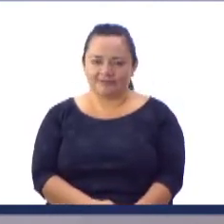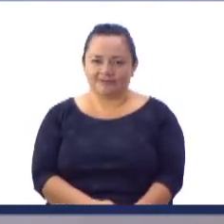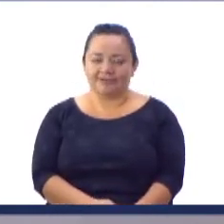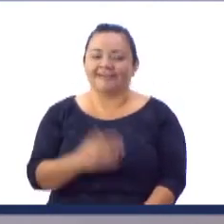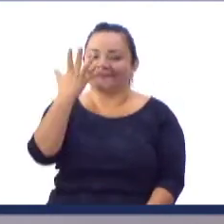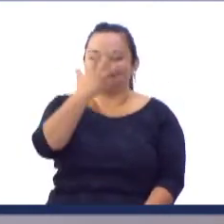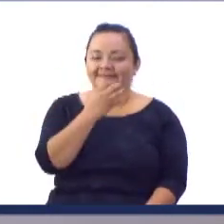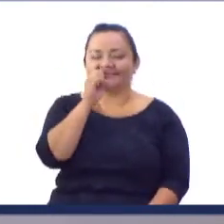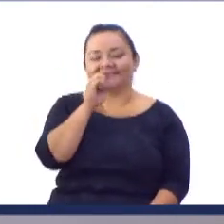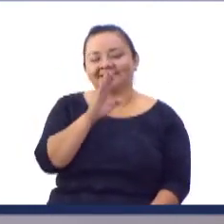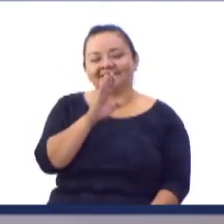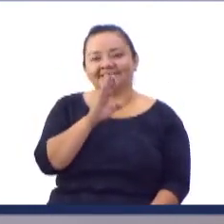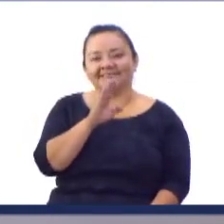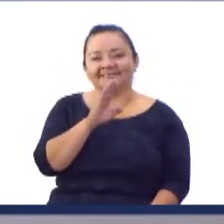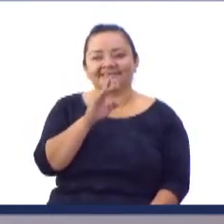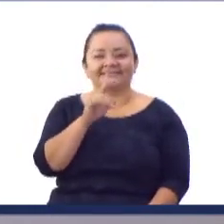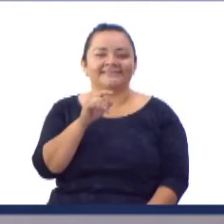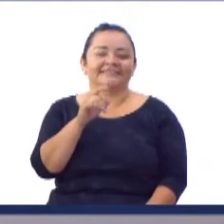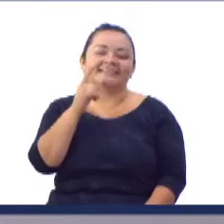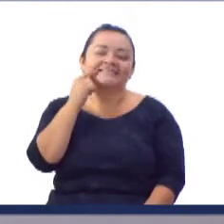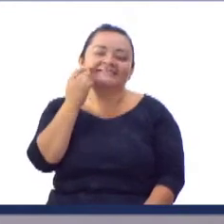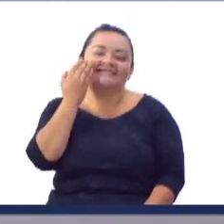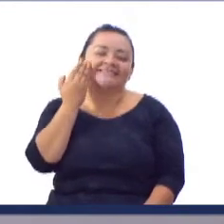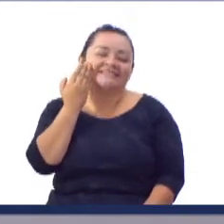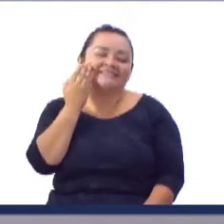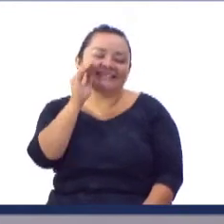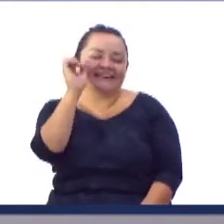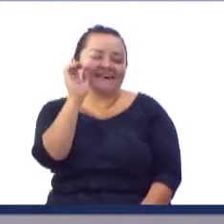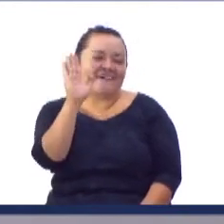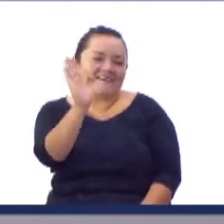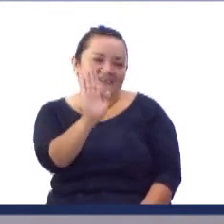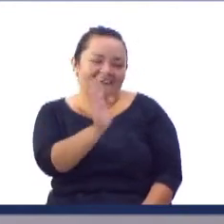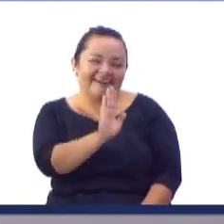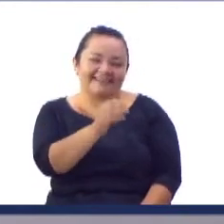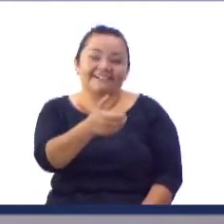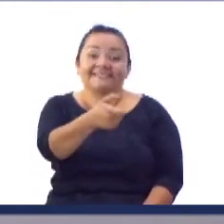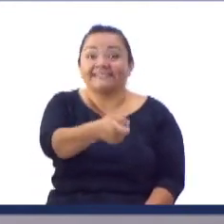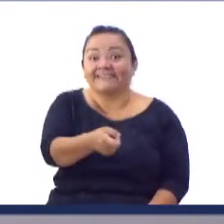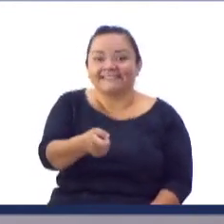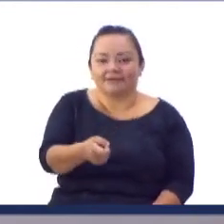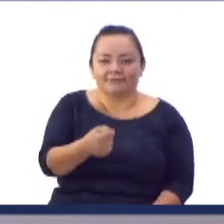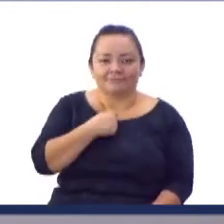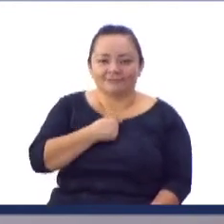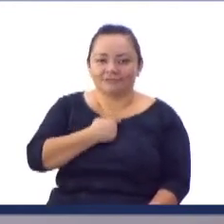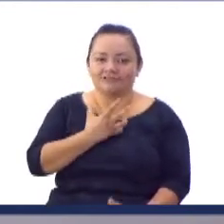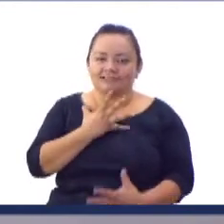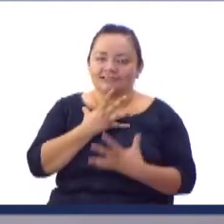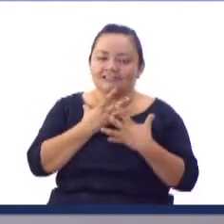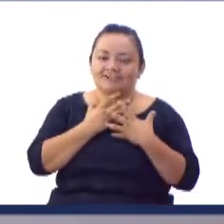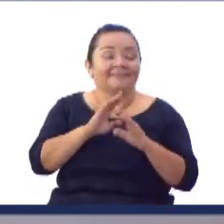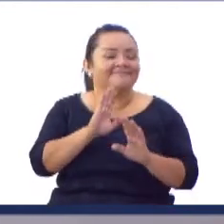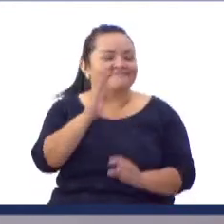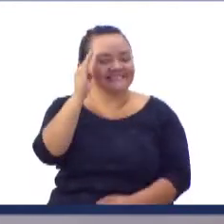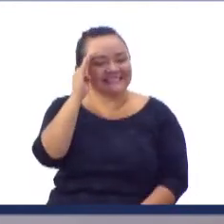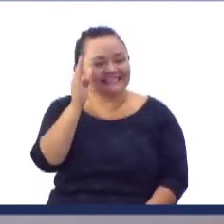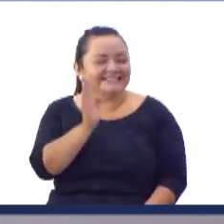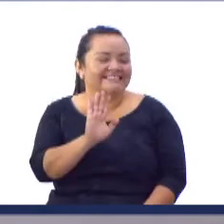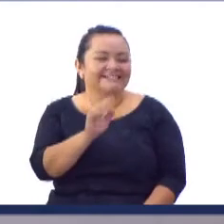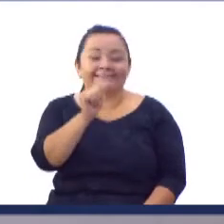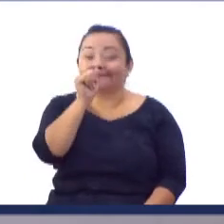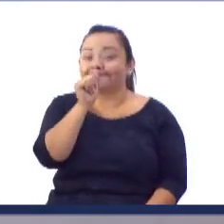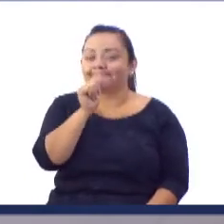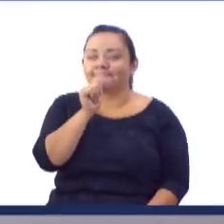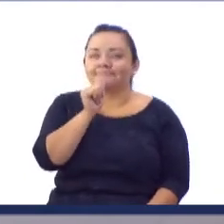pero que usted está viva y que aunque tenga paciencia